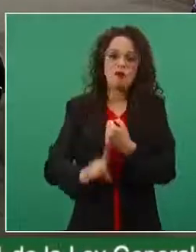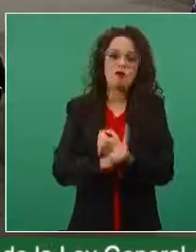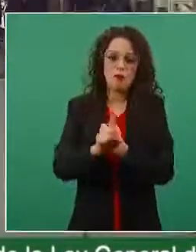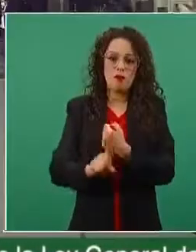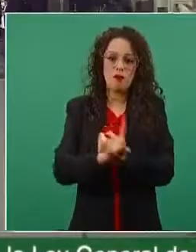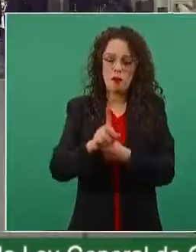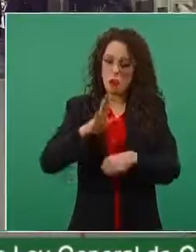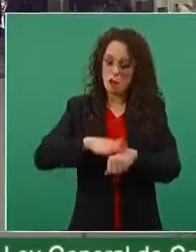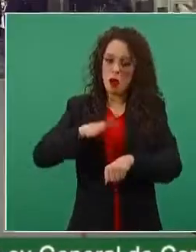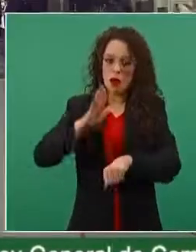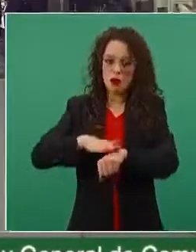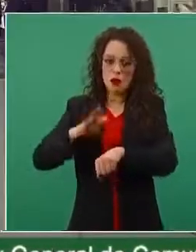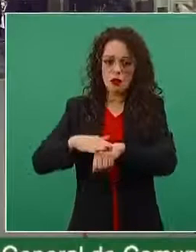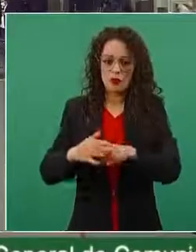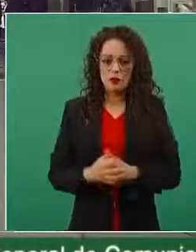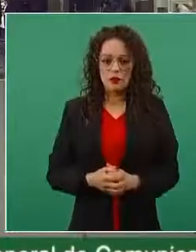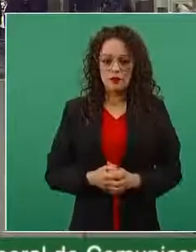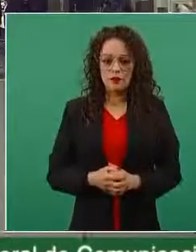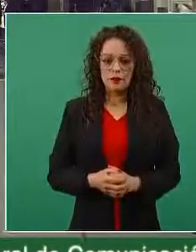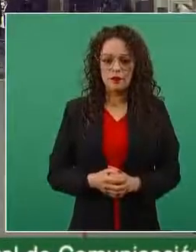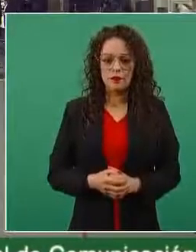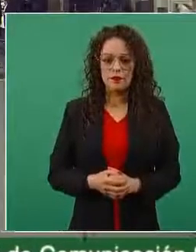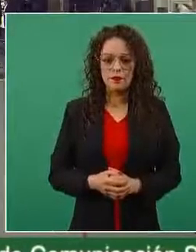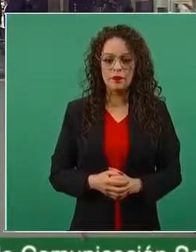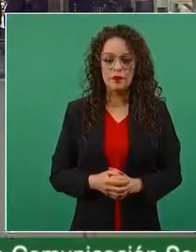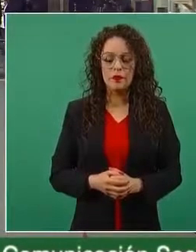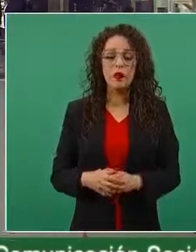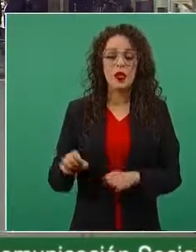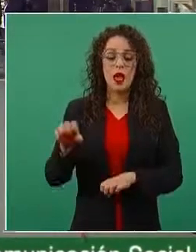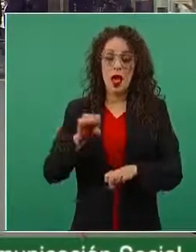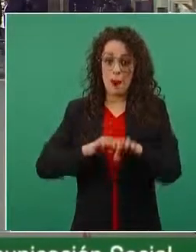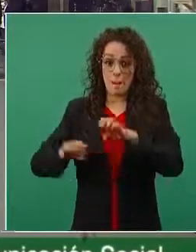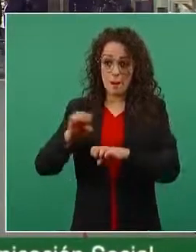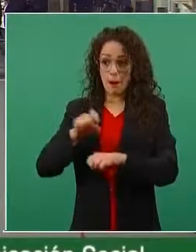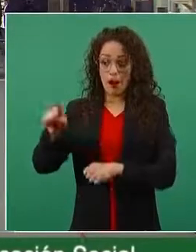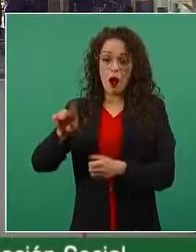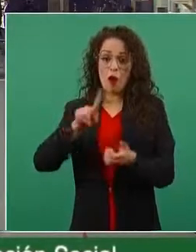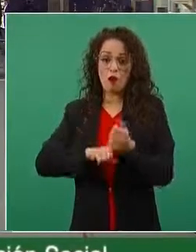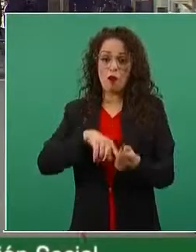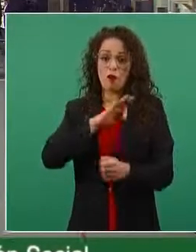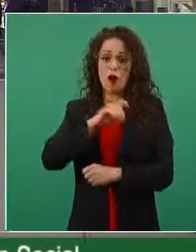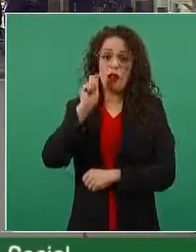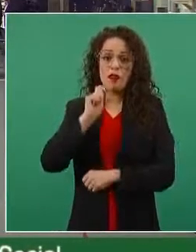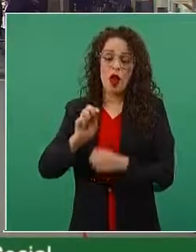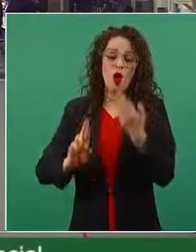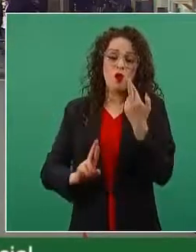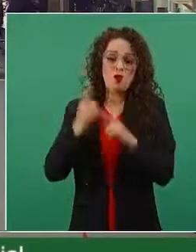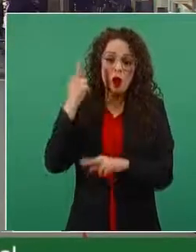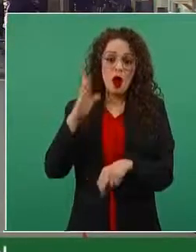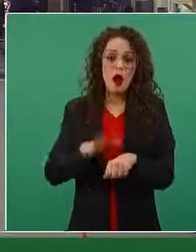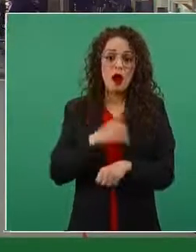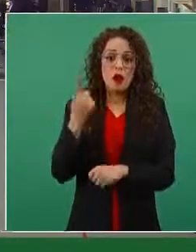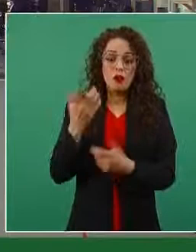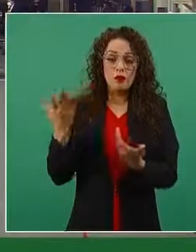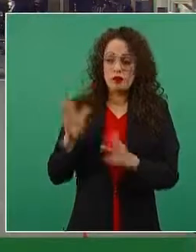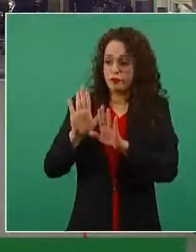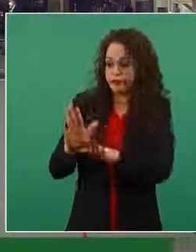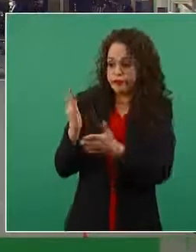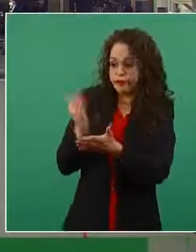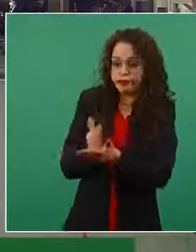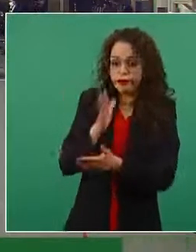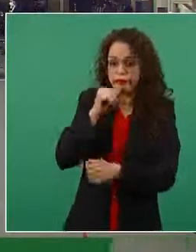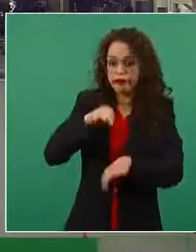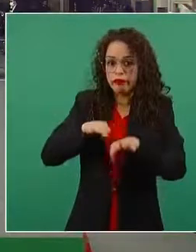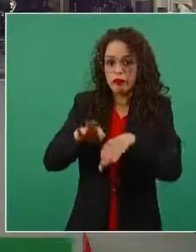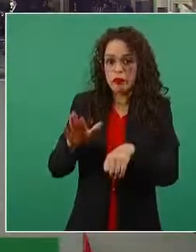presidente. Las empresas entrarían en paros técnicos y todo por la intromisión del agua salada proveniente del Golfo de México hacia el